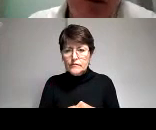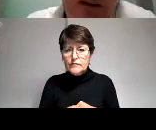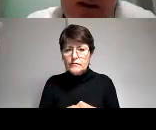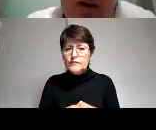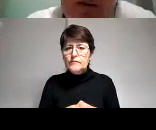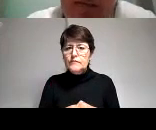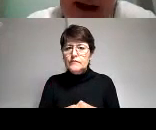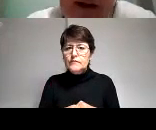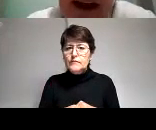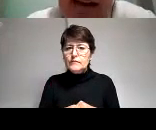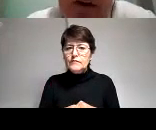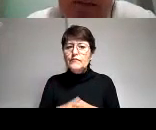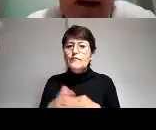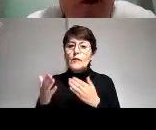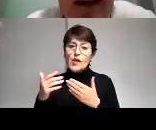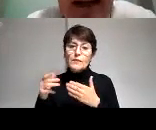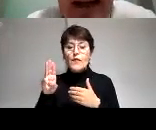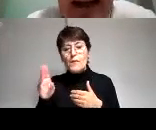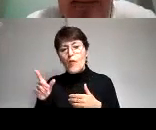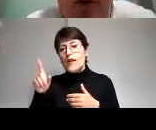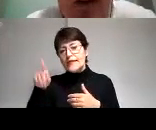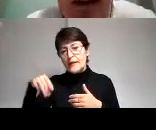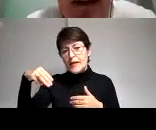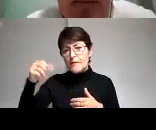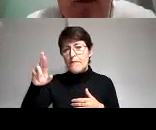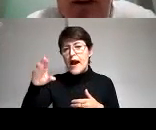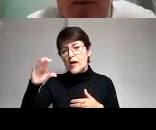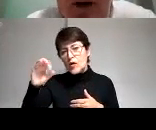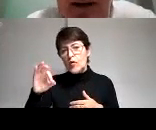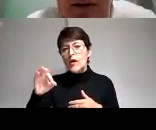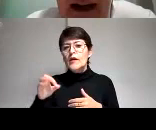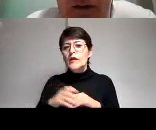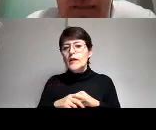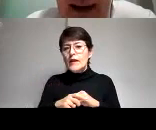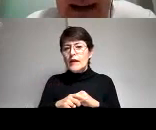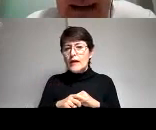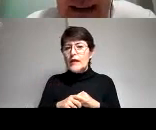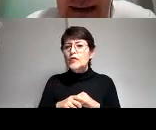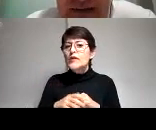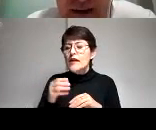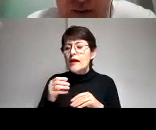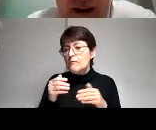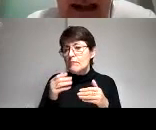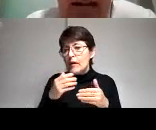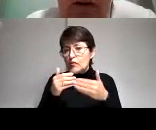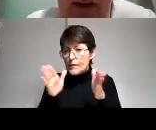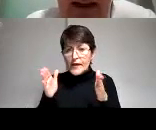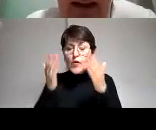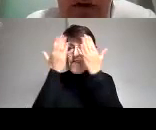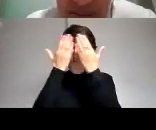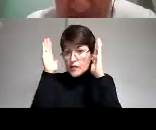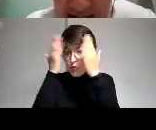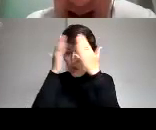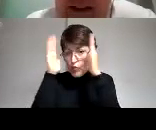hablado con Paula y con Marco y hemos optado por abrir una página de Facebook